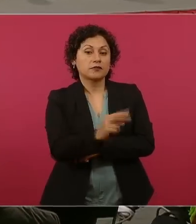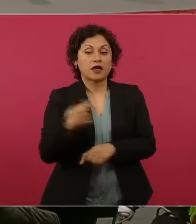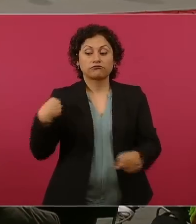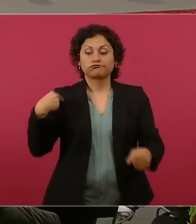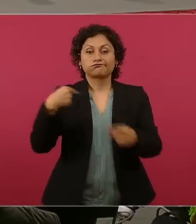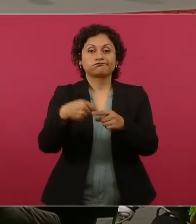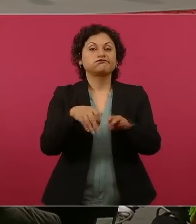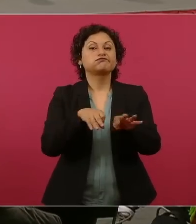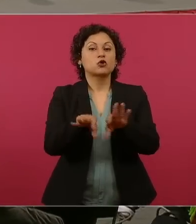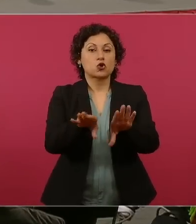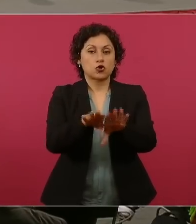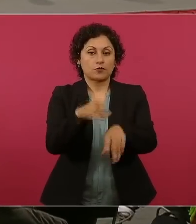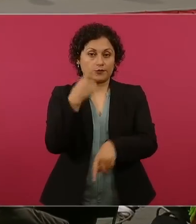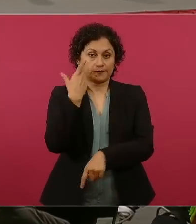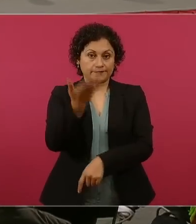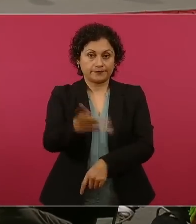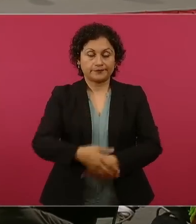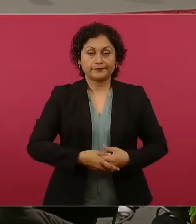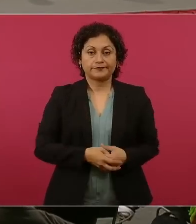fecha.